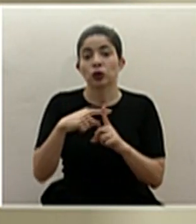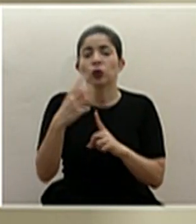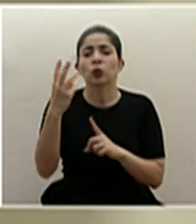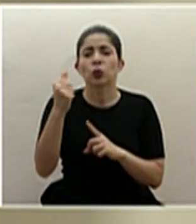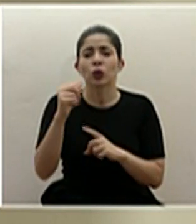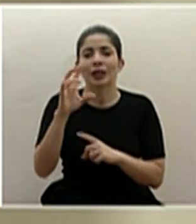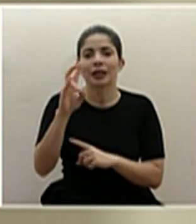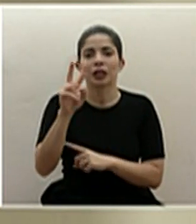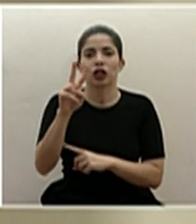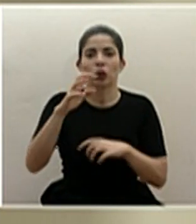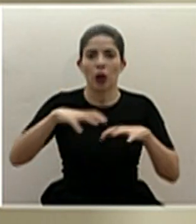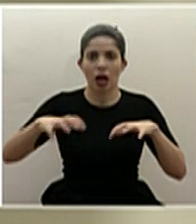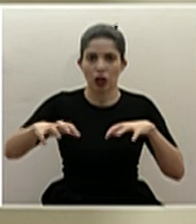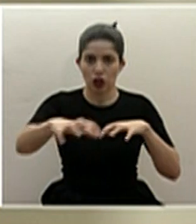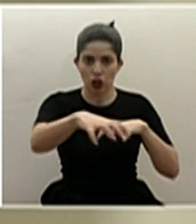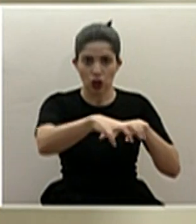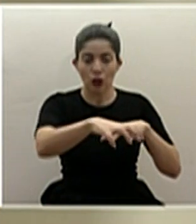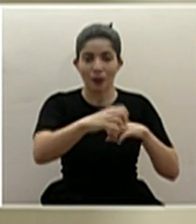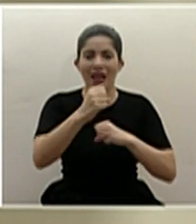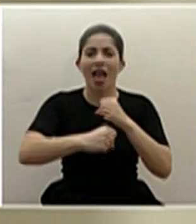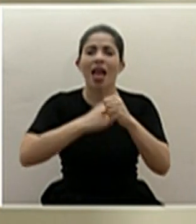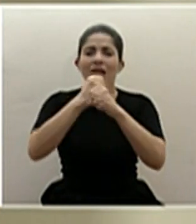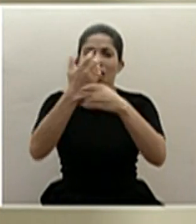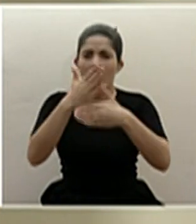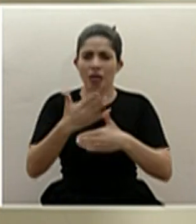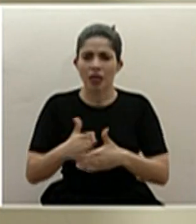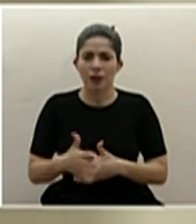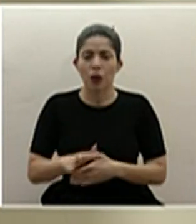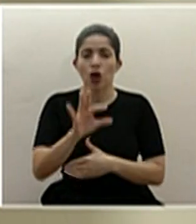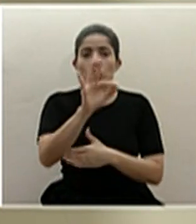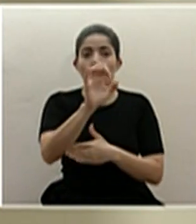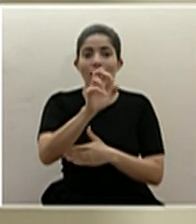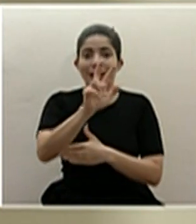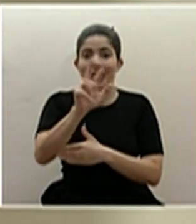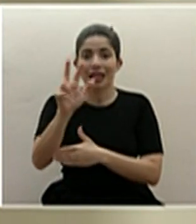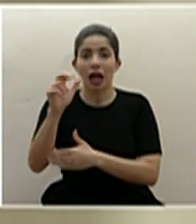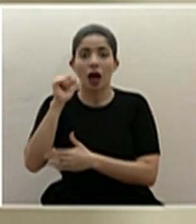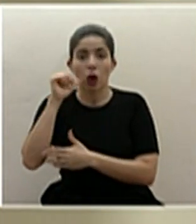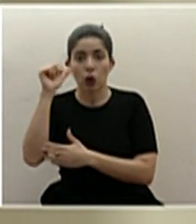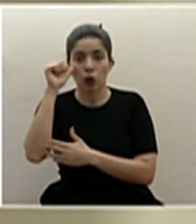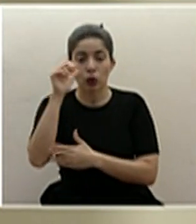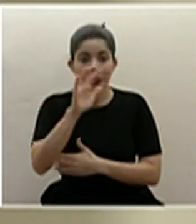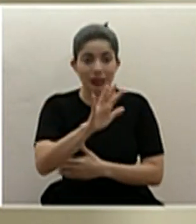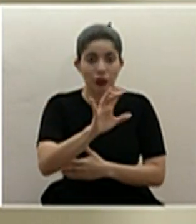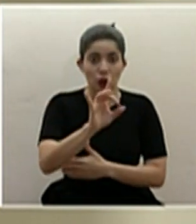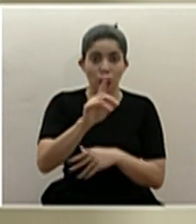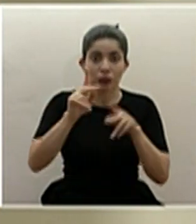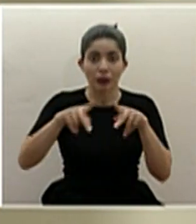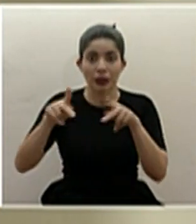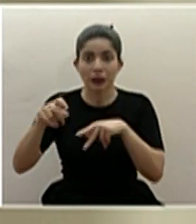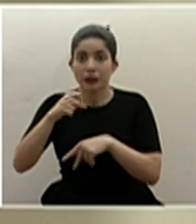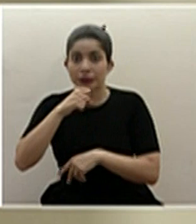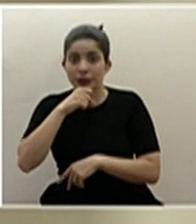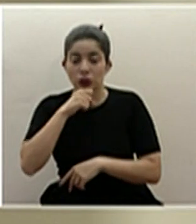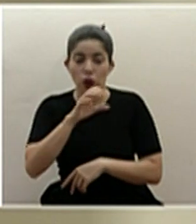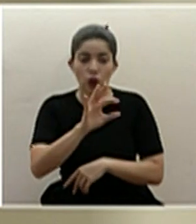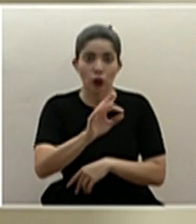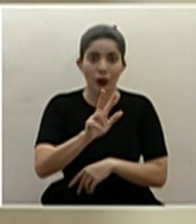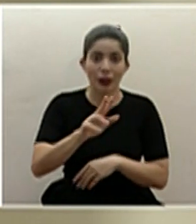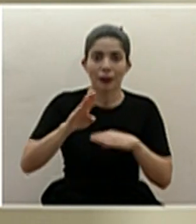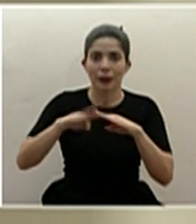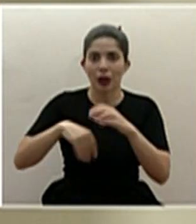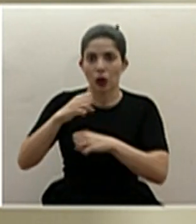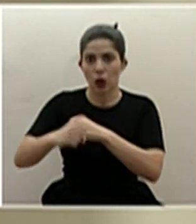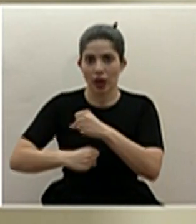en 72 cantones y por edad tendríamos 933 adultos, 58 personas mayores y 93 menores de